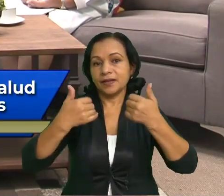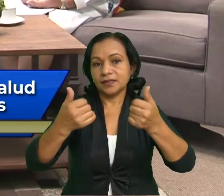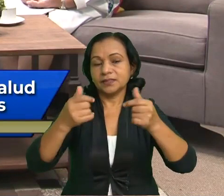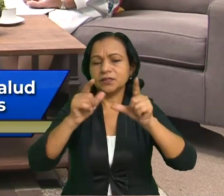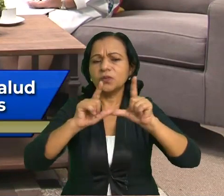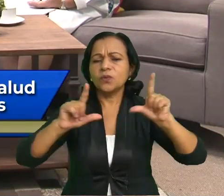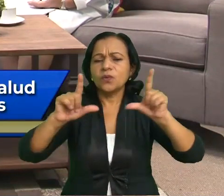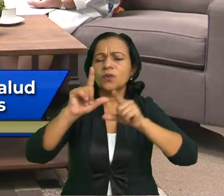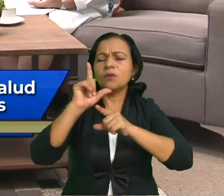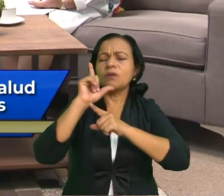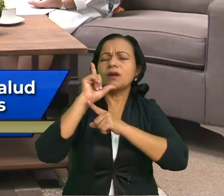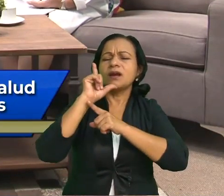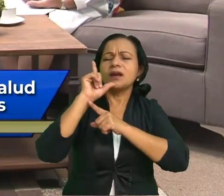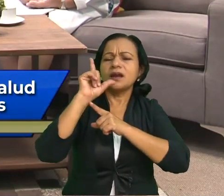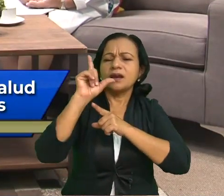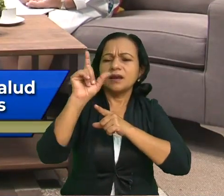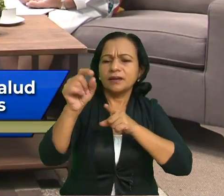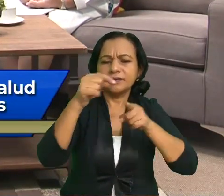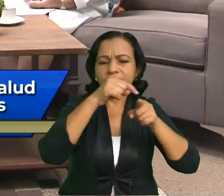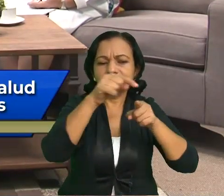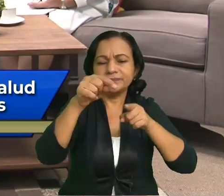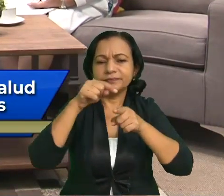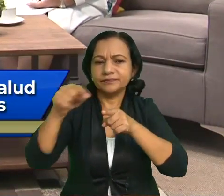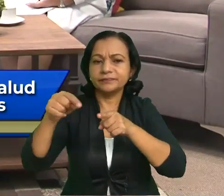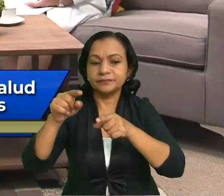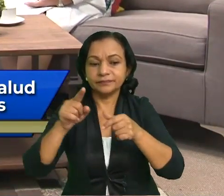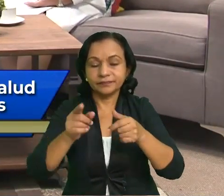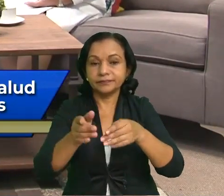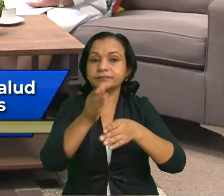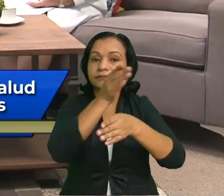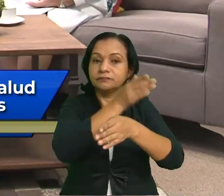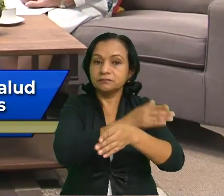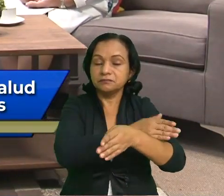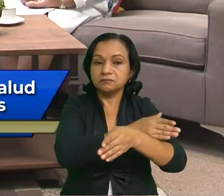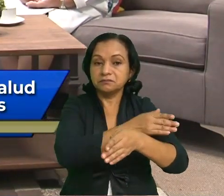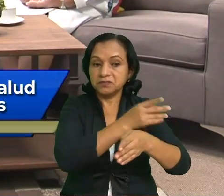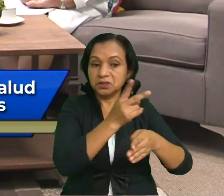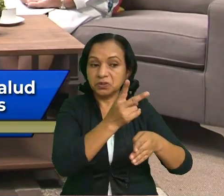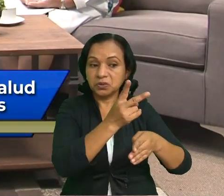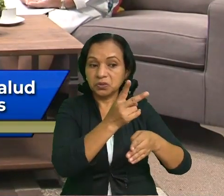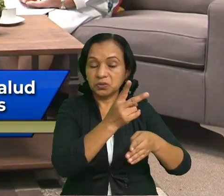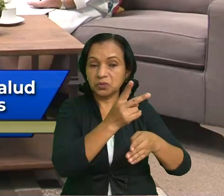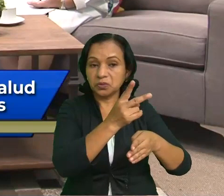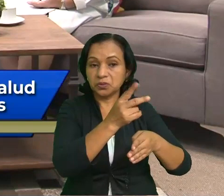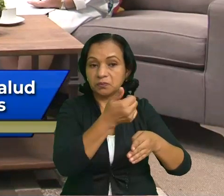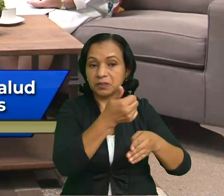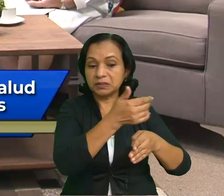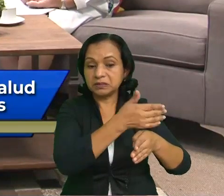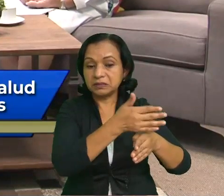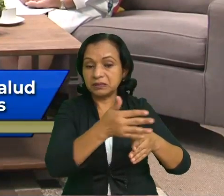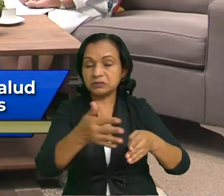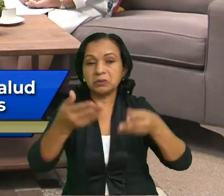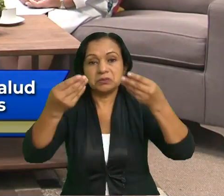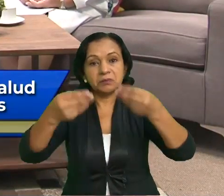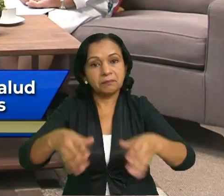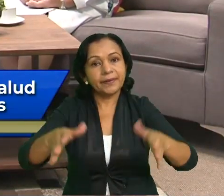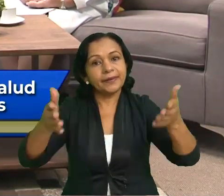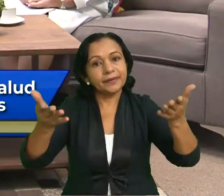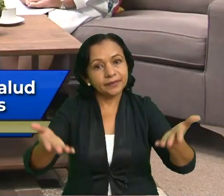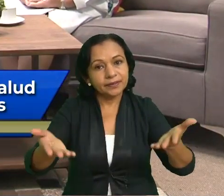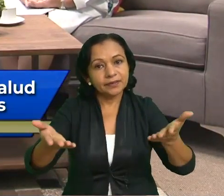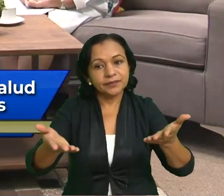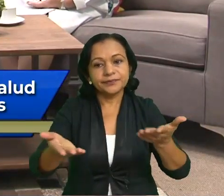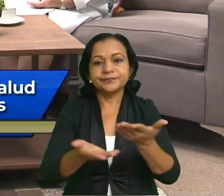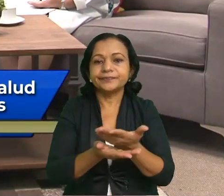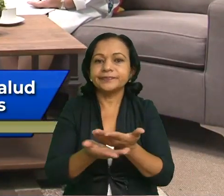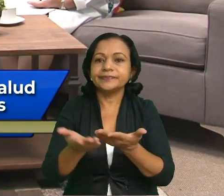más lejanos todo ese esfuerzo que se hizo en esa primera etapa al 2007 pues se había realmente retrocedido y creo que